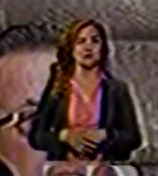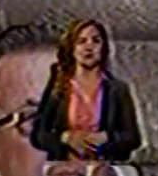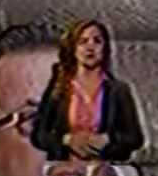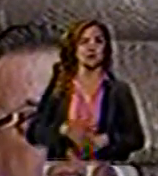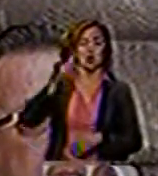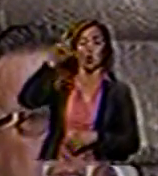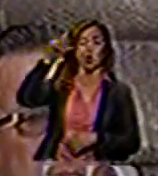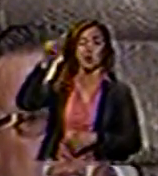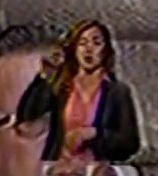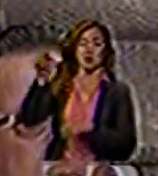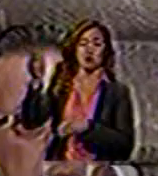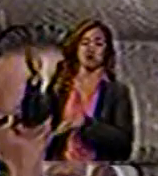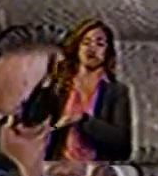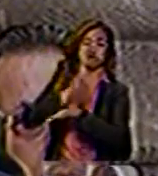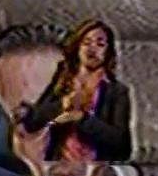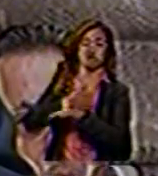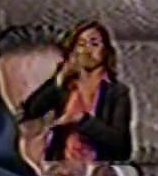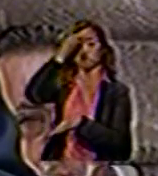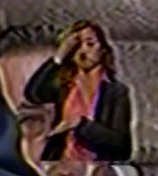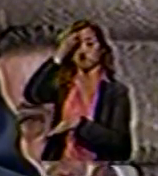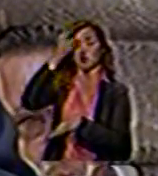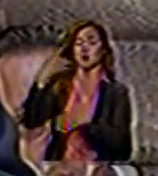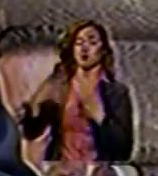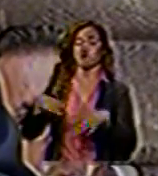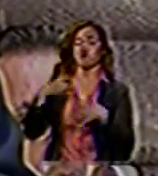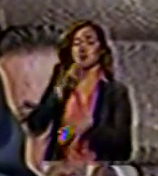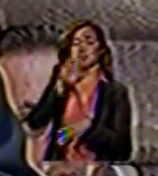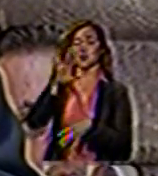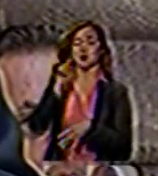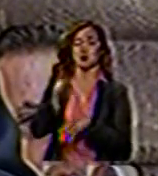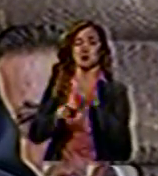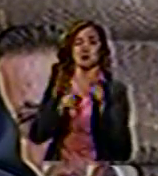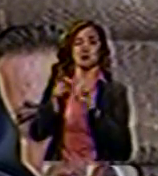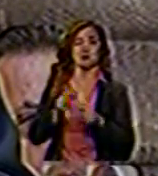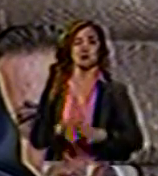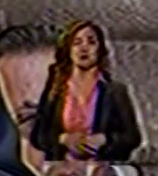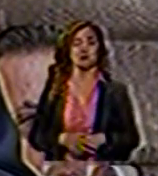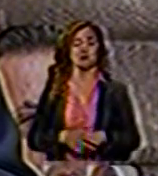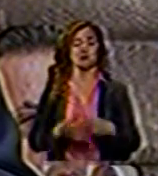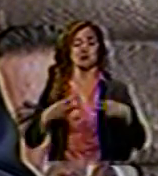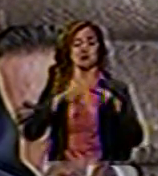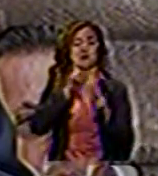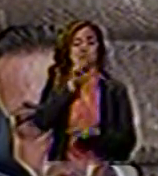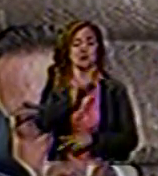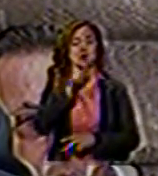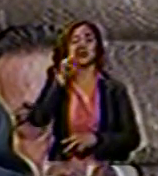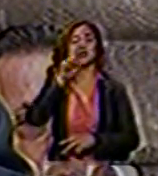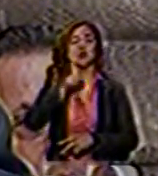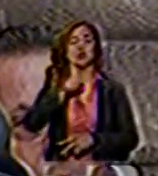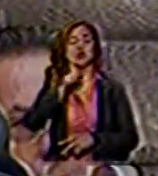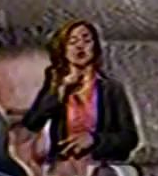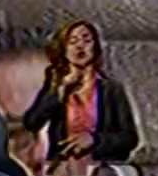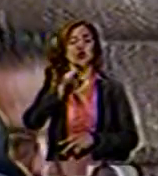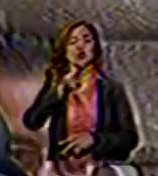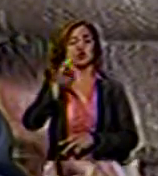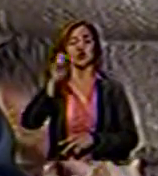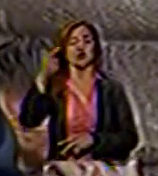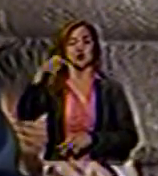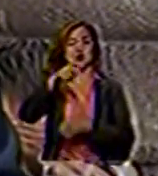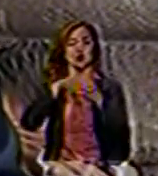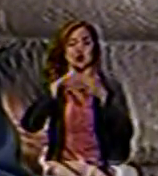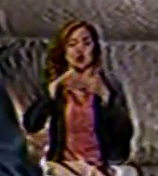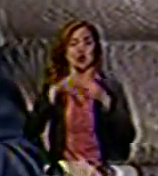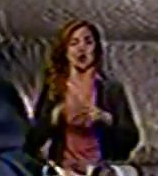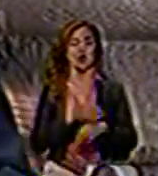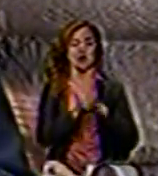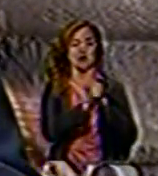de 25 mil personas por un valor superior a los 1.200 millones de dólares. Durante los años